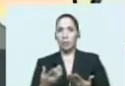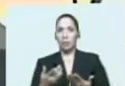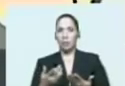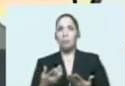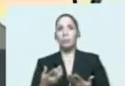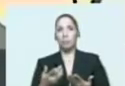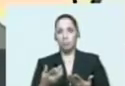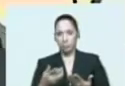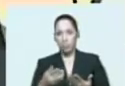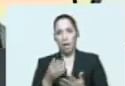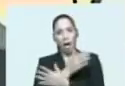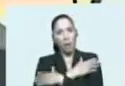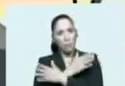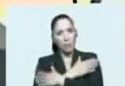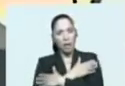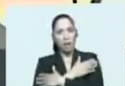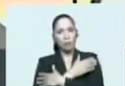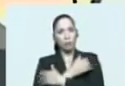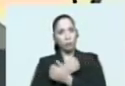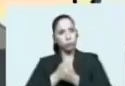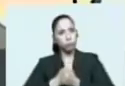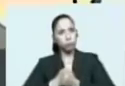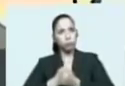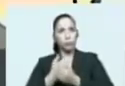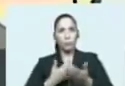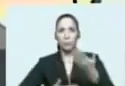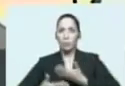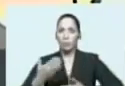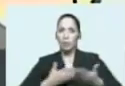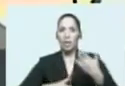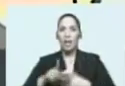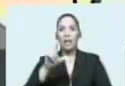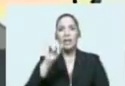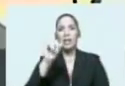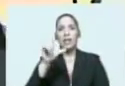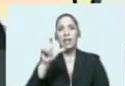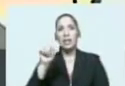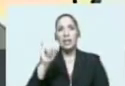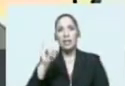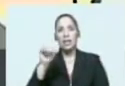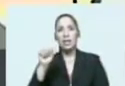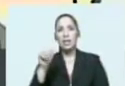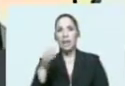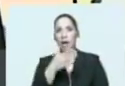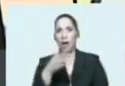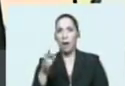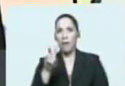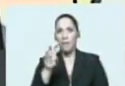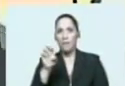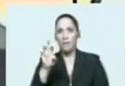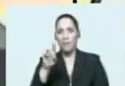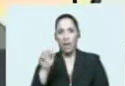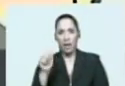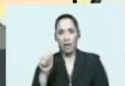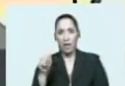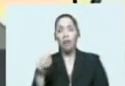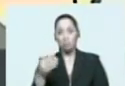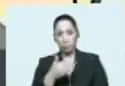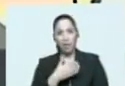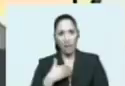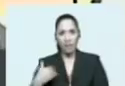fraterno libertario solidario de la compañera lilia vera que quería venir y por razones de fuerza mayor pues está con nosotros